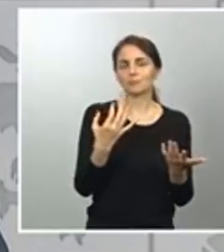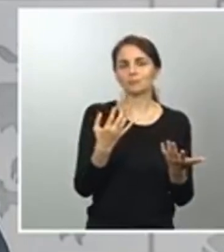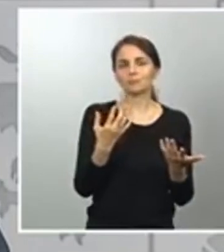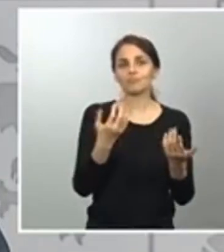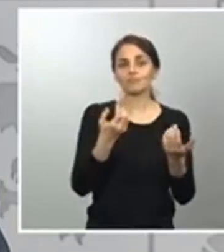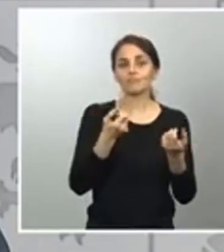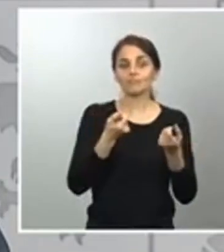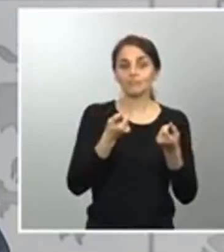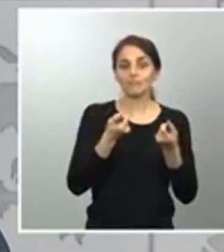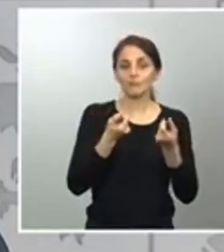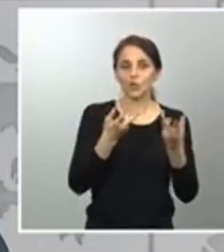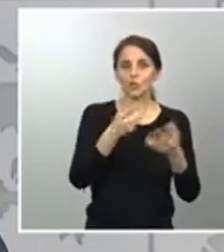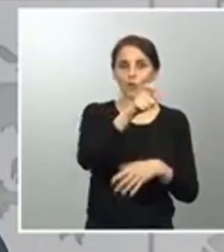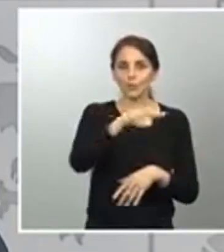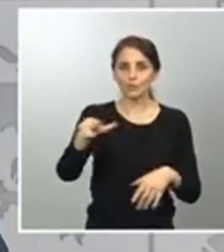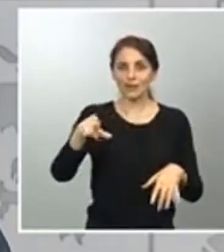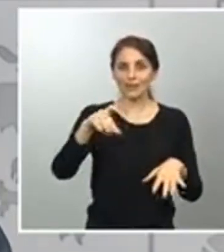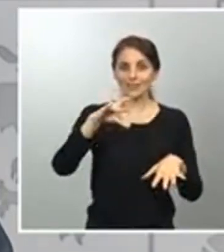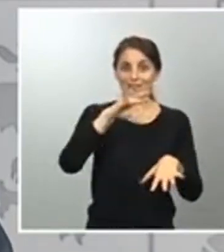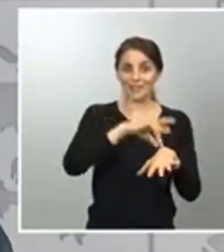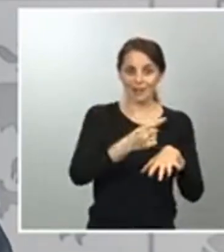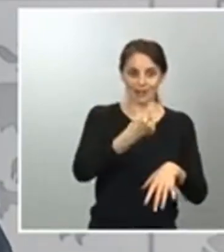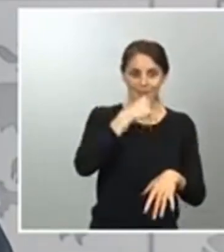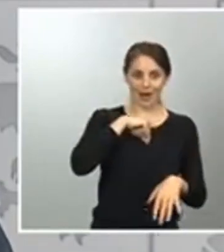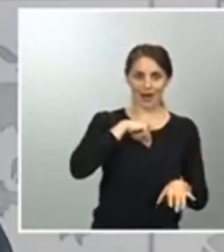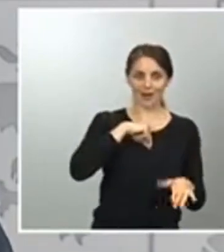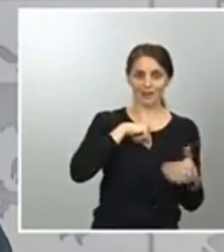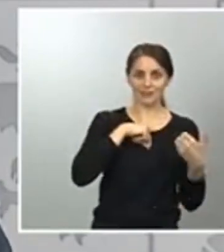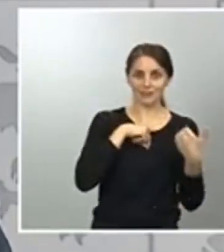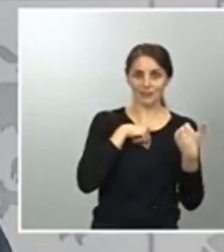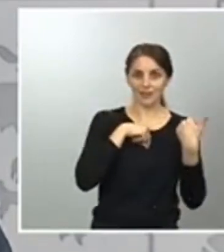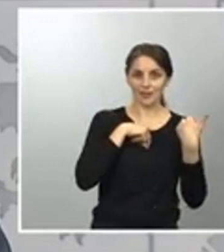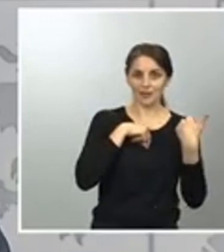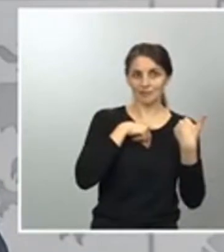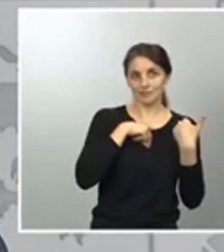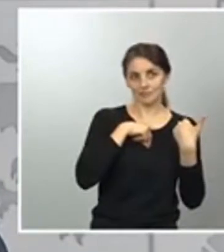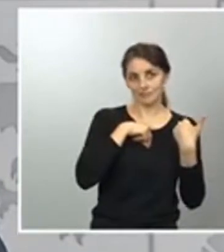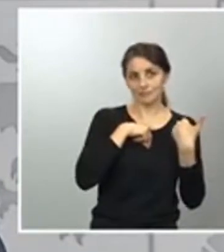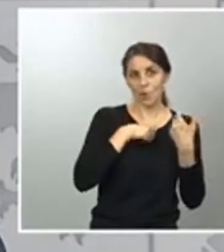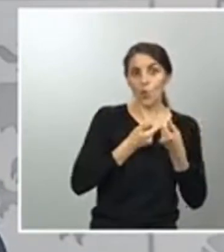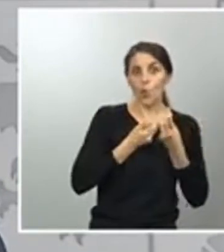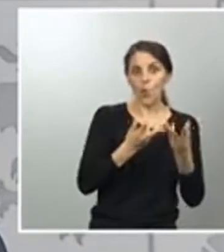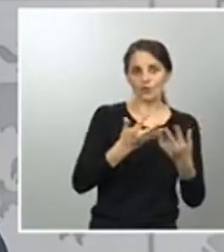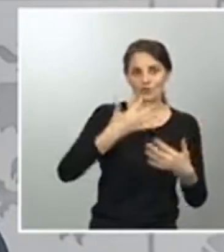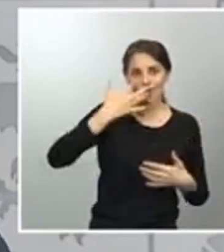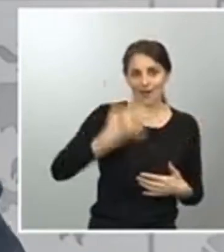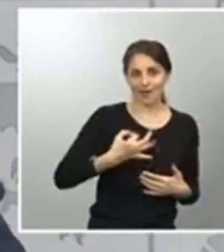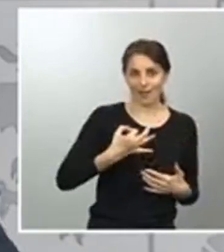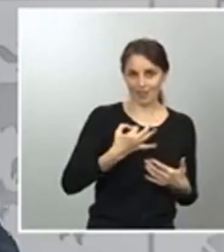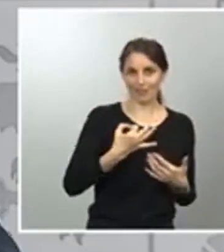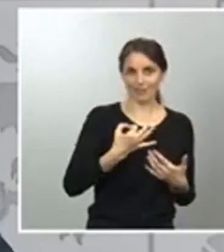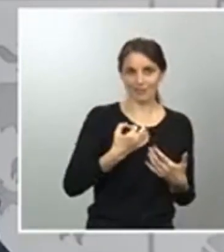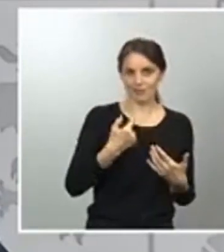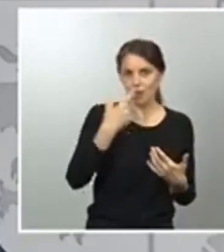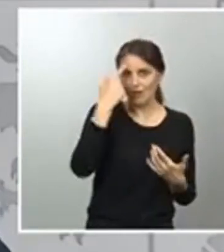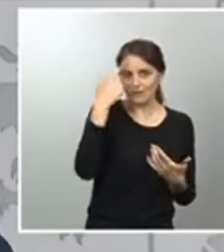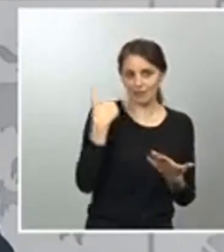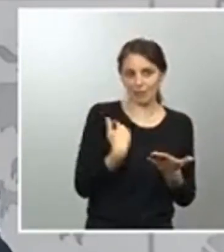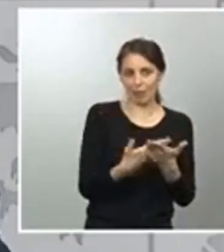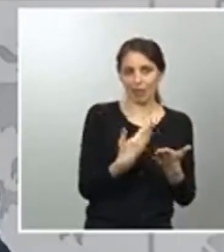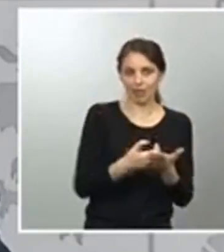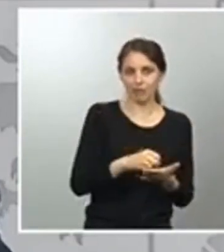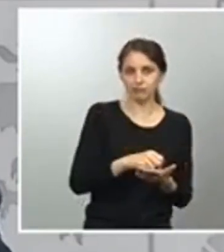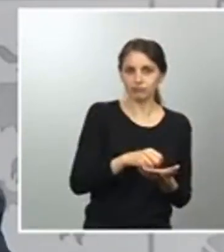población, el porcentaje de la población española que ha estado en contacto, mejor dicho, con el virus o que ha sido contagiada por el virus. Con lo cual, creo que